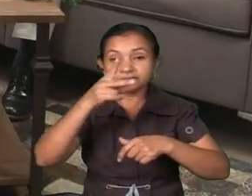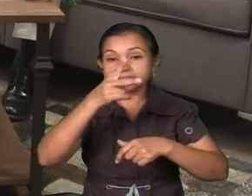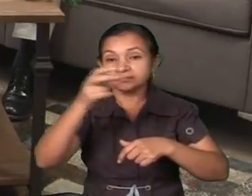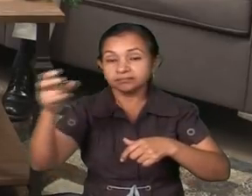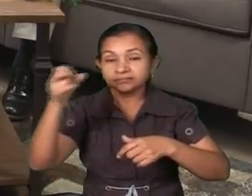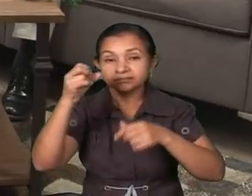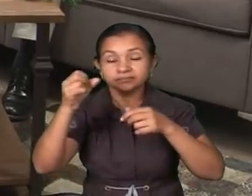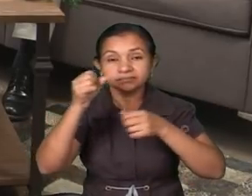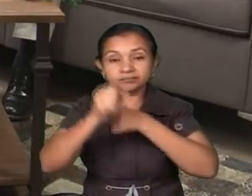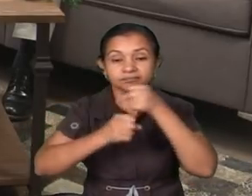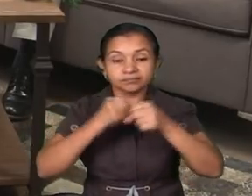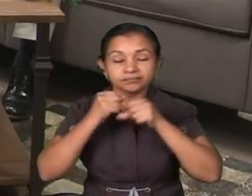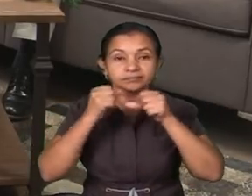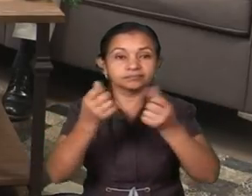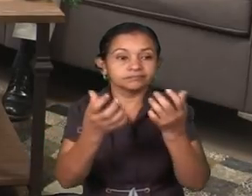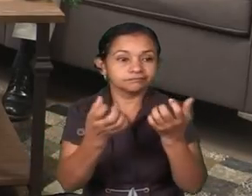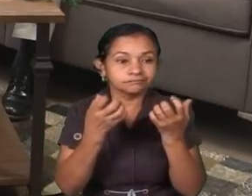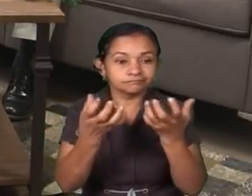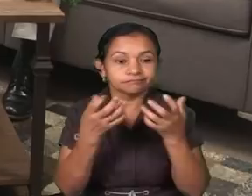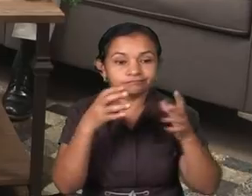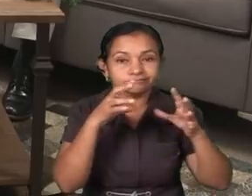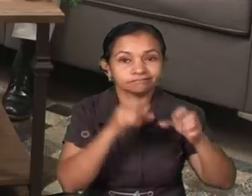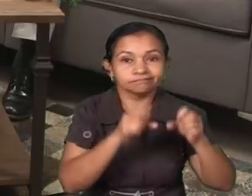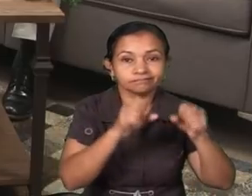años, cuando